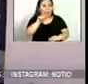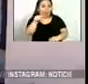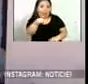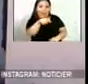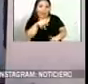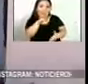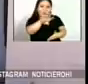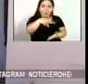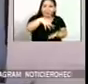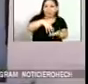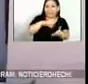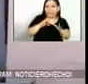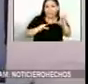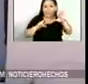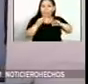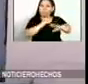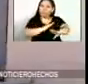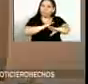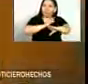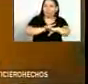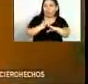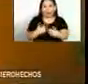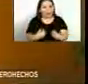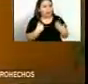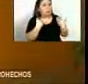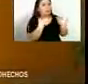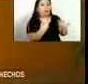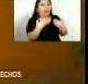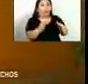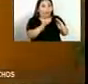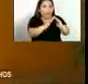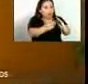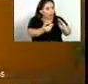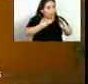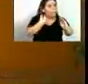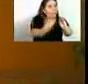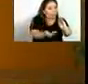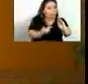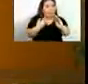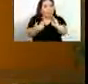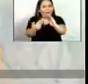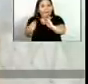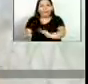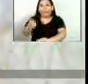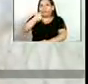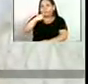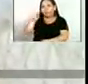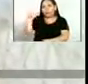golpeando en su municipio. Donar vitaminas casa por casa es una de ellas.